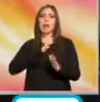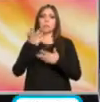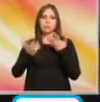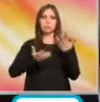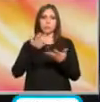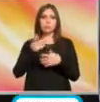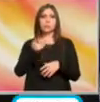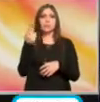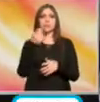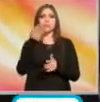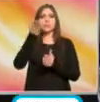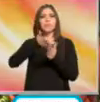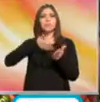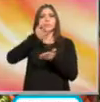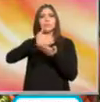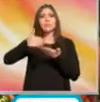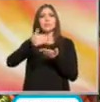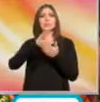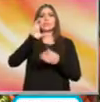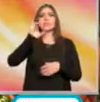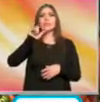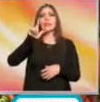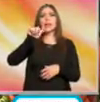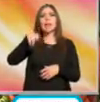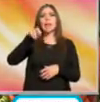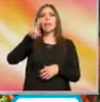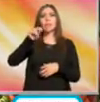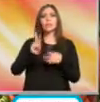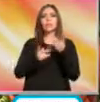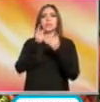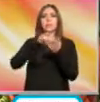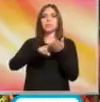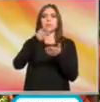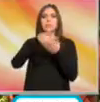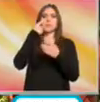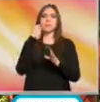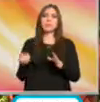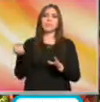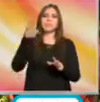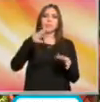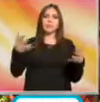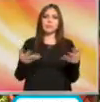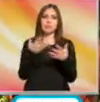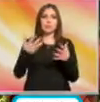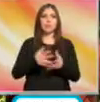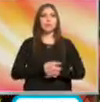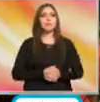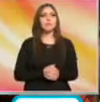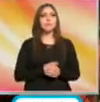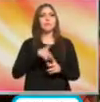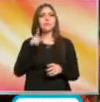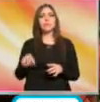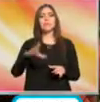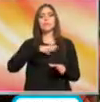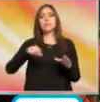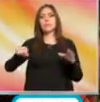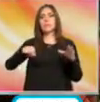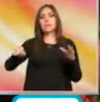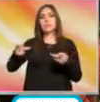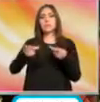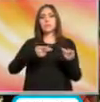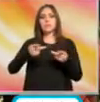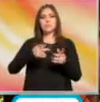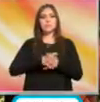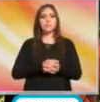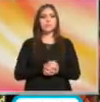favor, ir picando el cilantro. Este va a ser Perfecto. nuestro toque verde para la ensalada. Ok, ahora, de este lado tenemos un sartén. Vamos a preparar nuestra